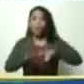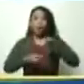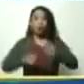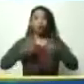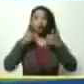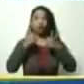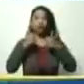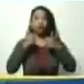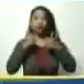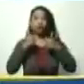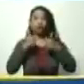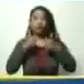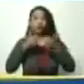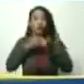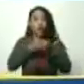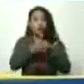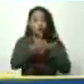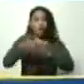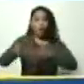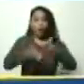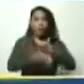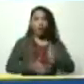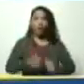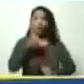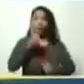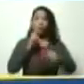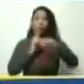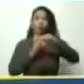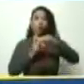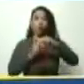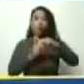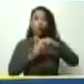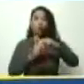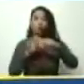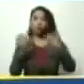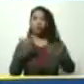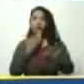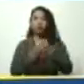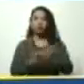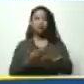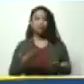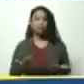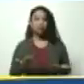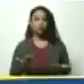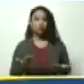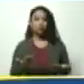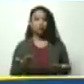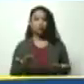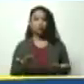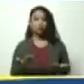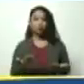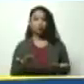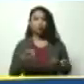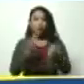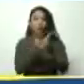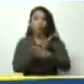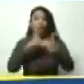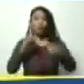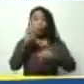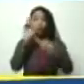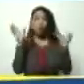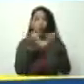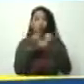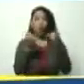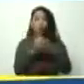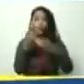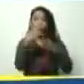correcto en la dirección que permite la liberación de un conjunto de